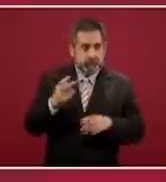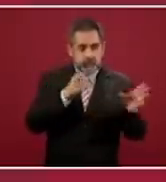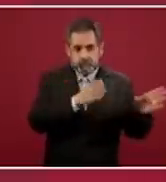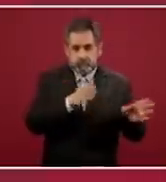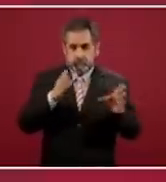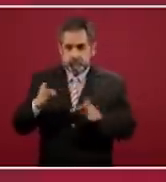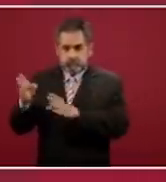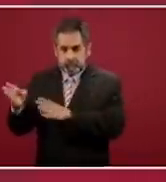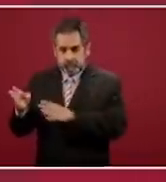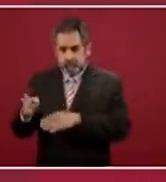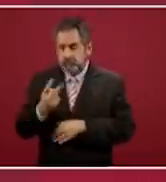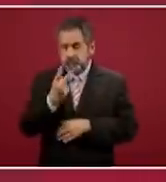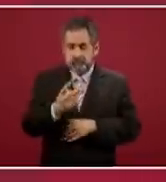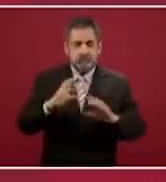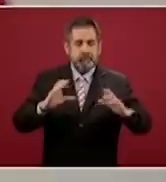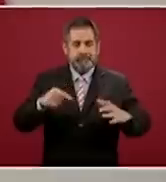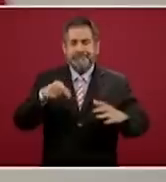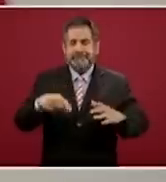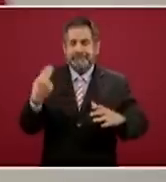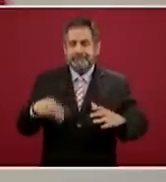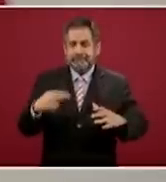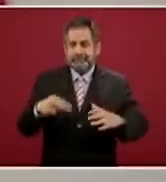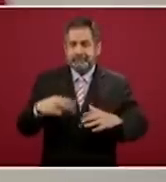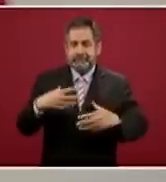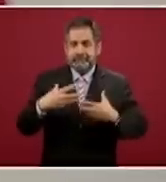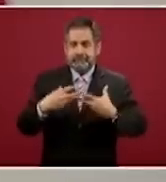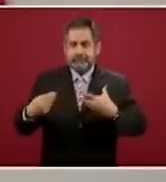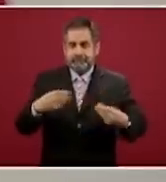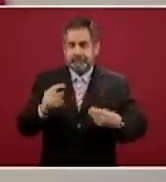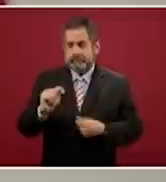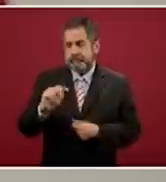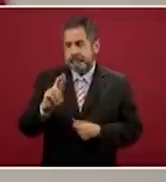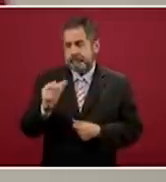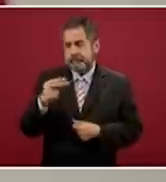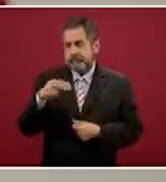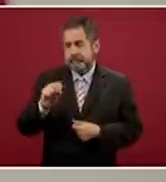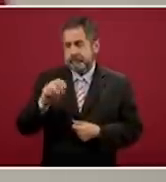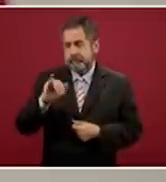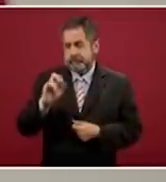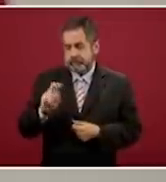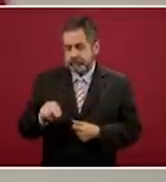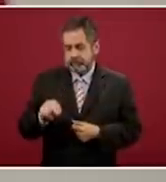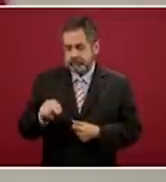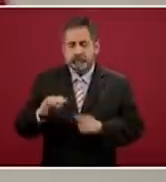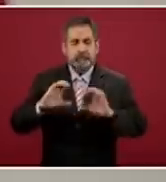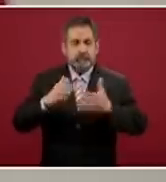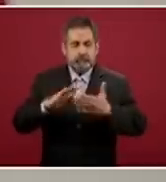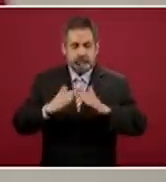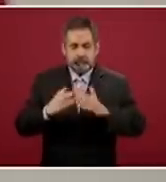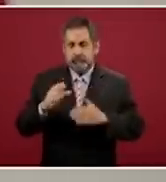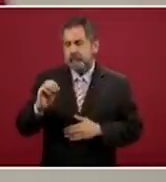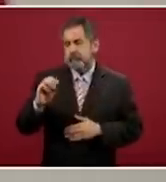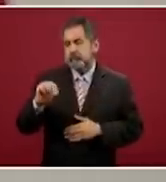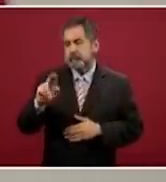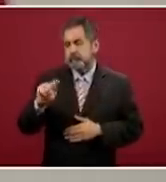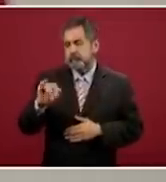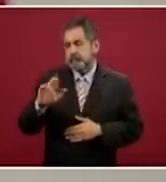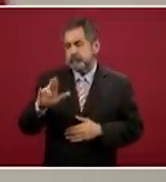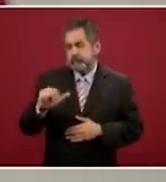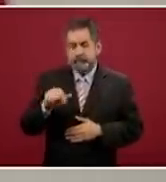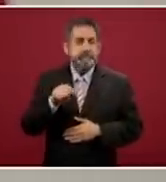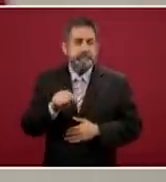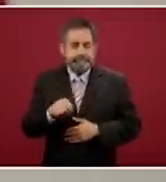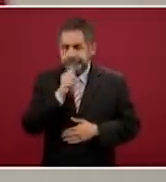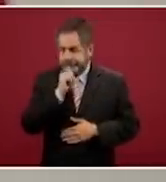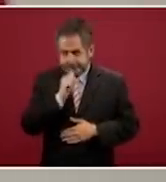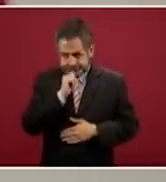2 de transmisión comunitaria. Hemos dicho con absoluta apertura y lo decimos, todas y todos tenemos que estar atentos porque es